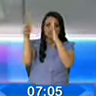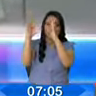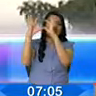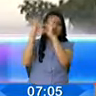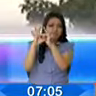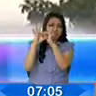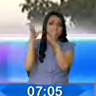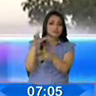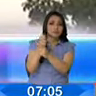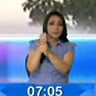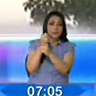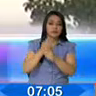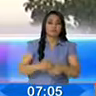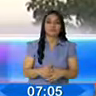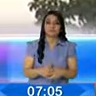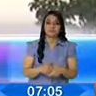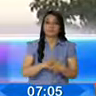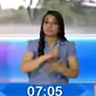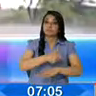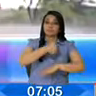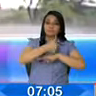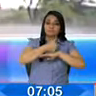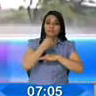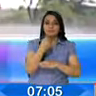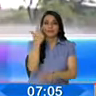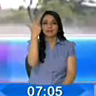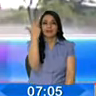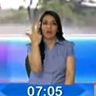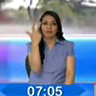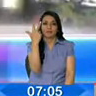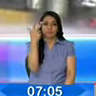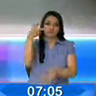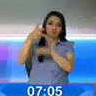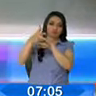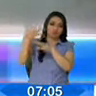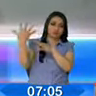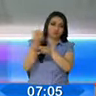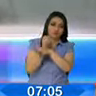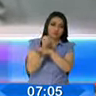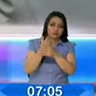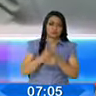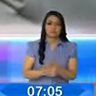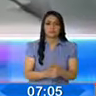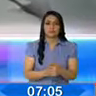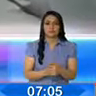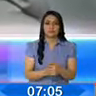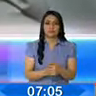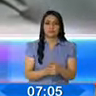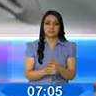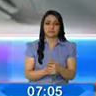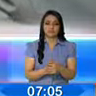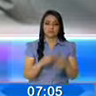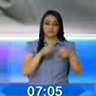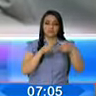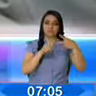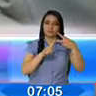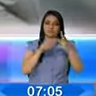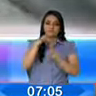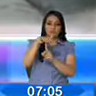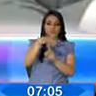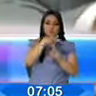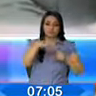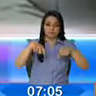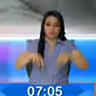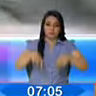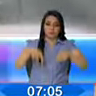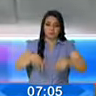seguridad. Según lo que acota la autoridad, son tres radares afectados. Dos a la altura del Parque Samanes y uno a la